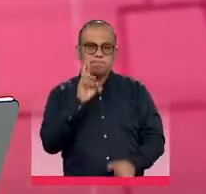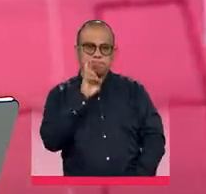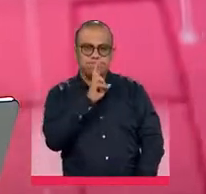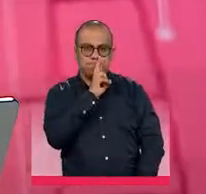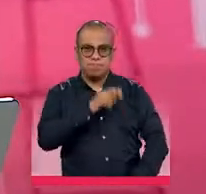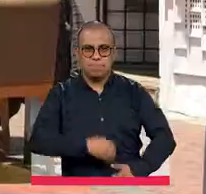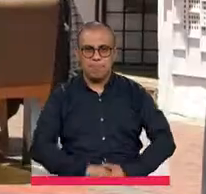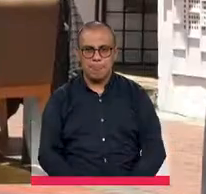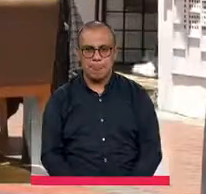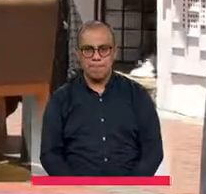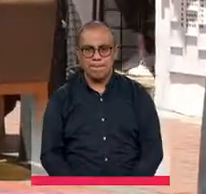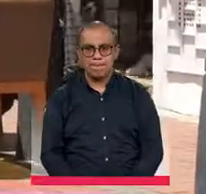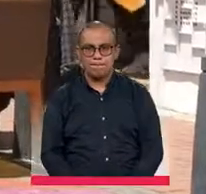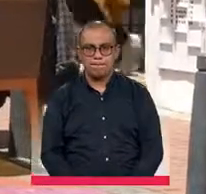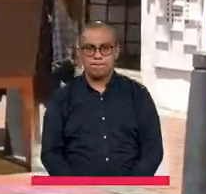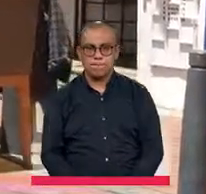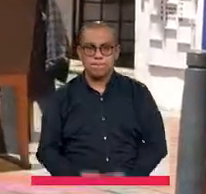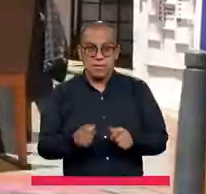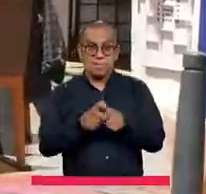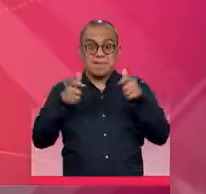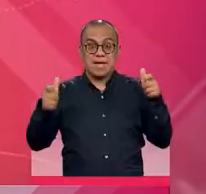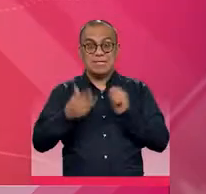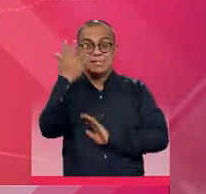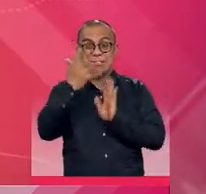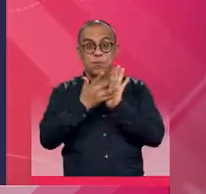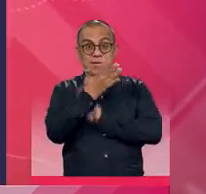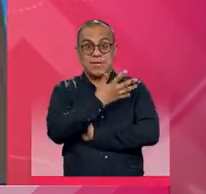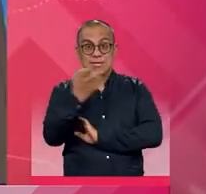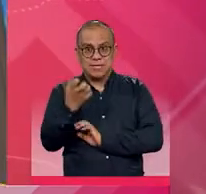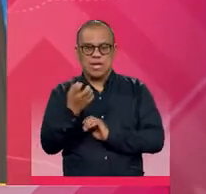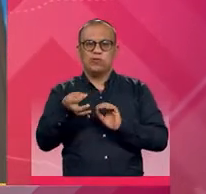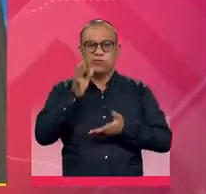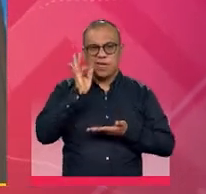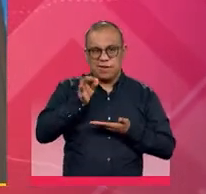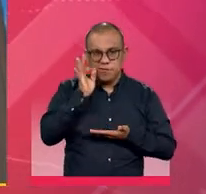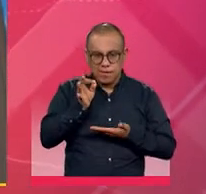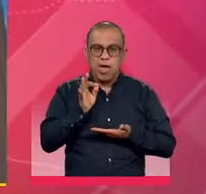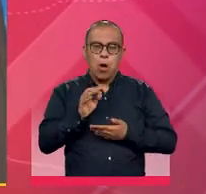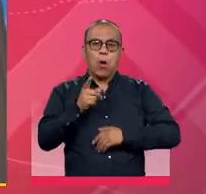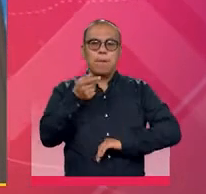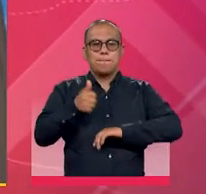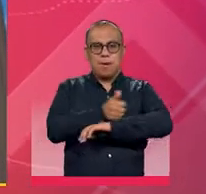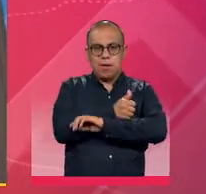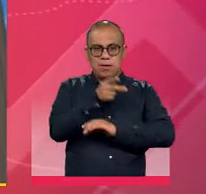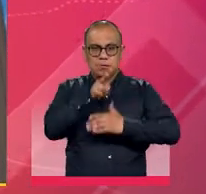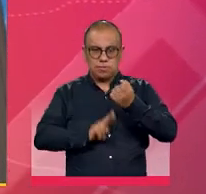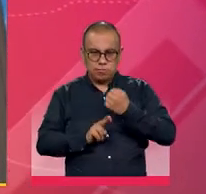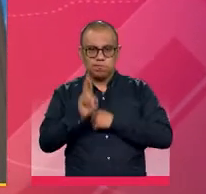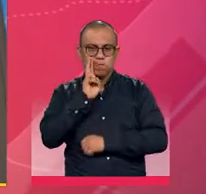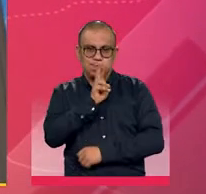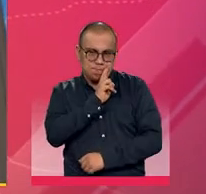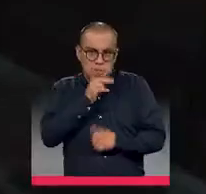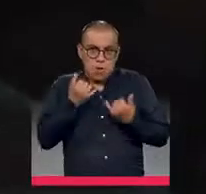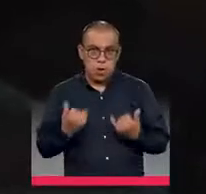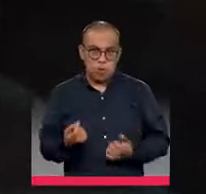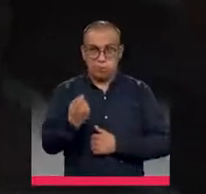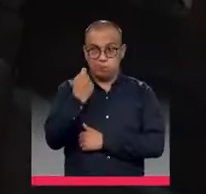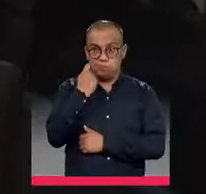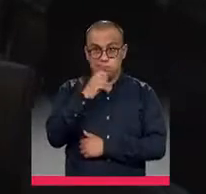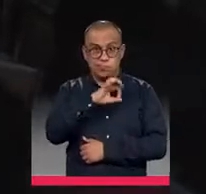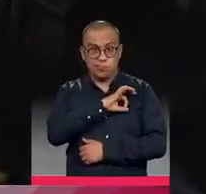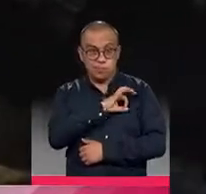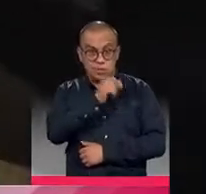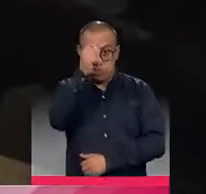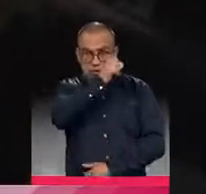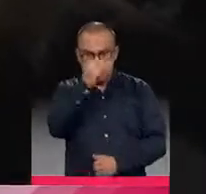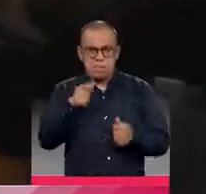restaurantes. Más de 5.500 restaurantes, cafeterías y gastrobares ya están atendiendo a sus clientes. El fin de semana se